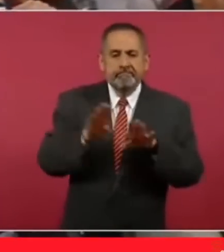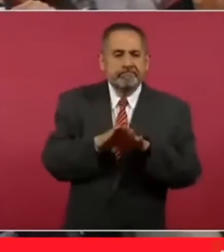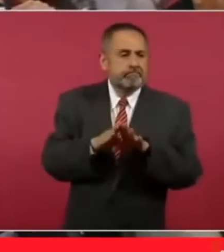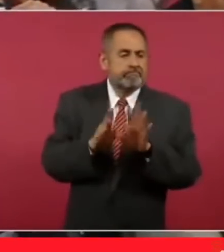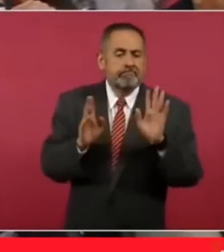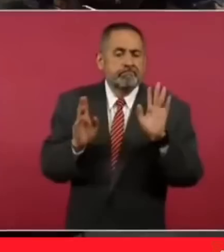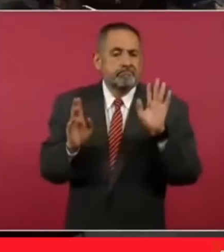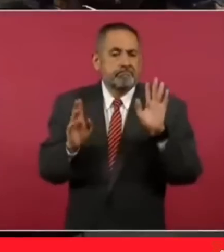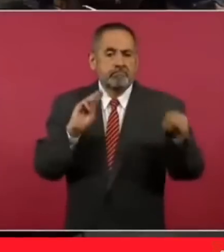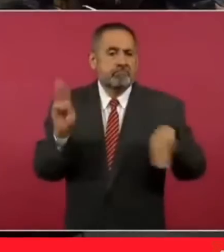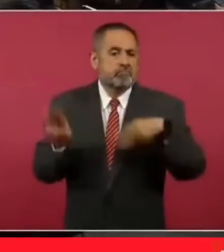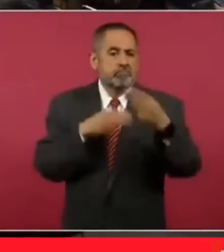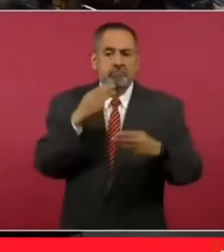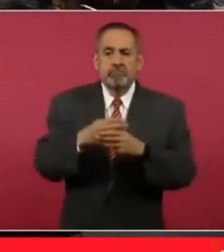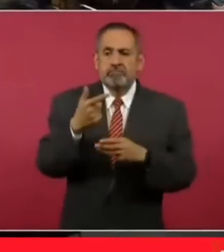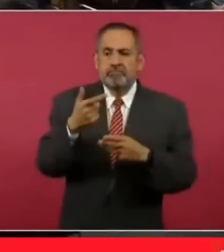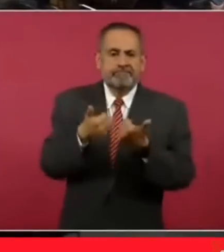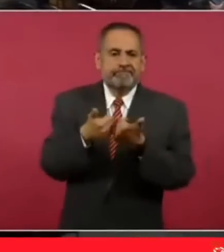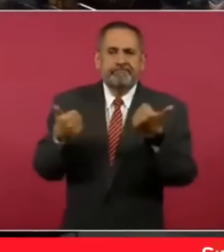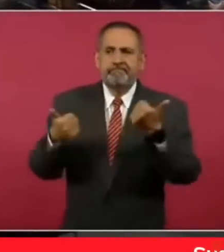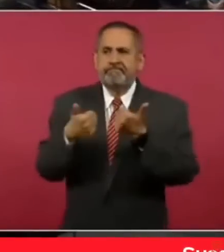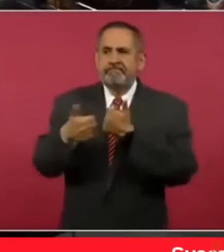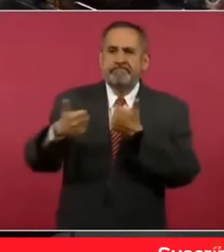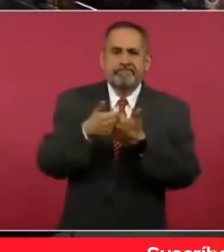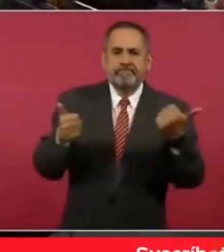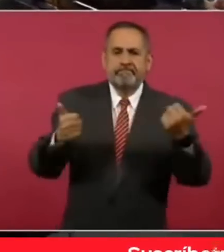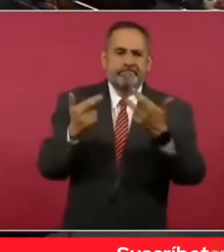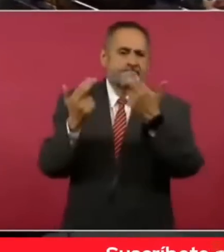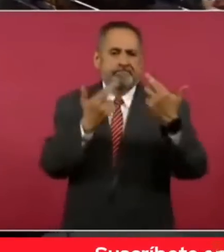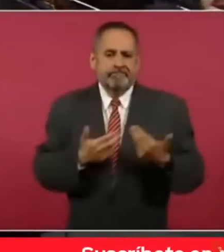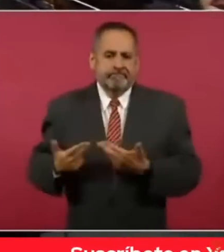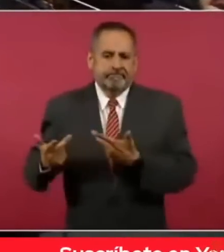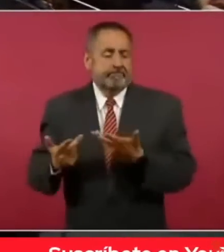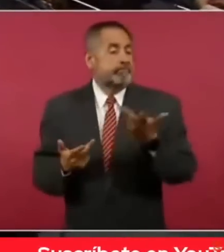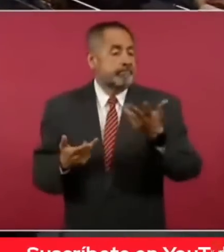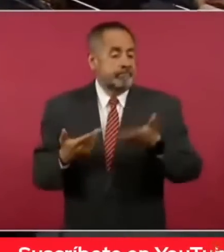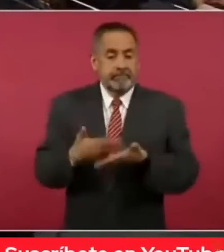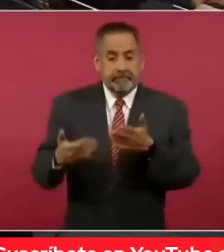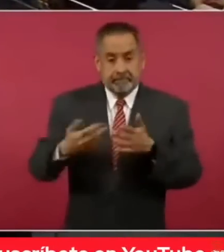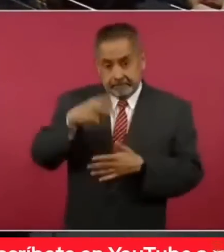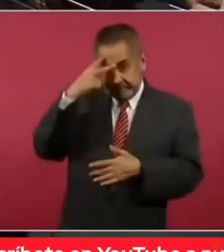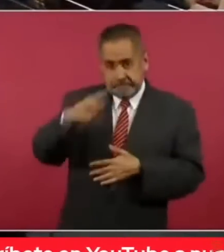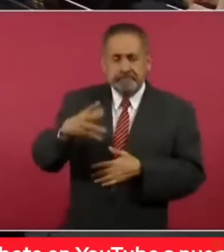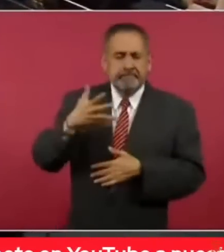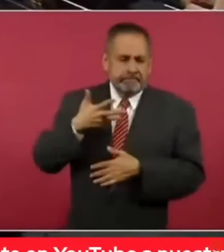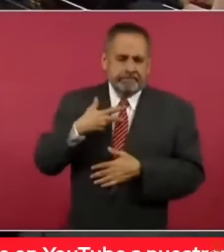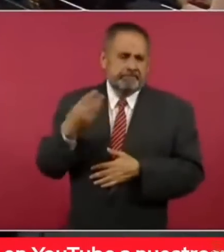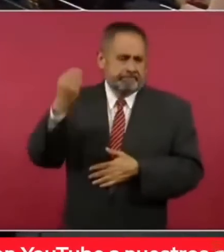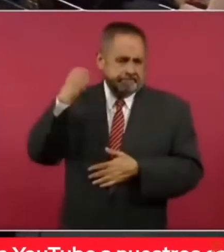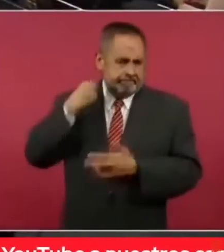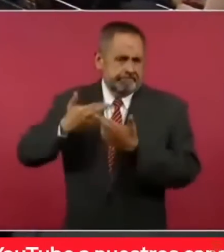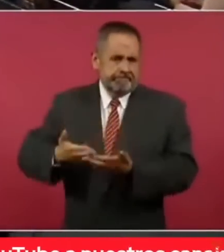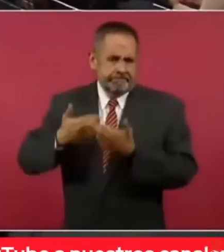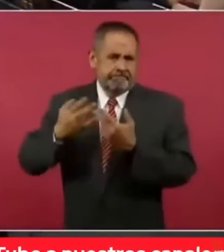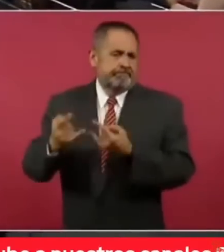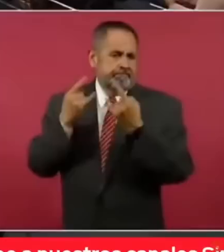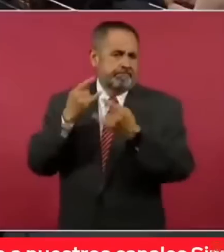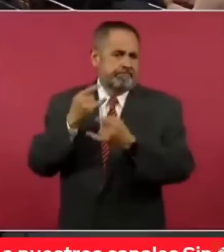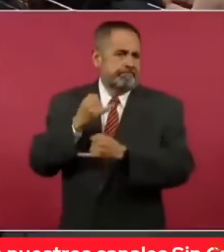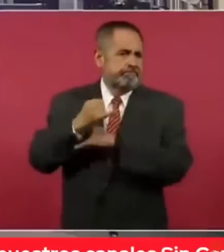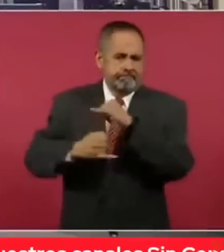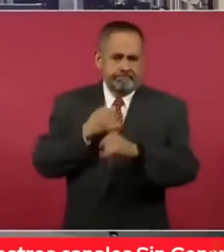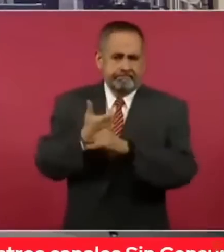de la economía global. México en estos momentos cuenta con reservas internacionales en niveles